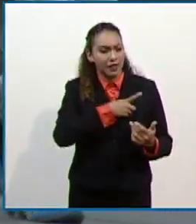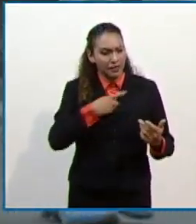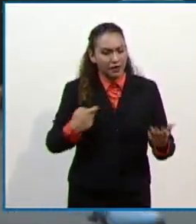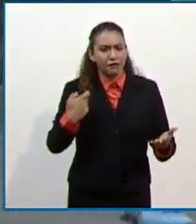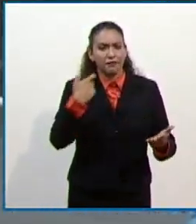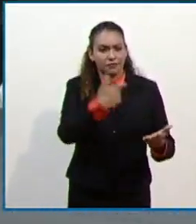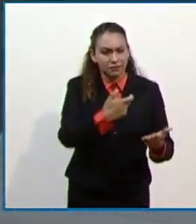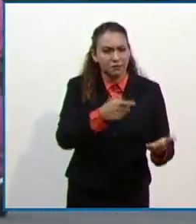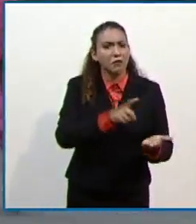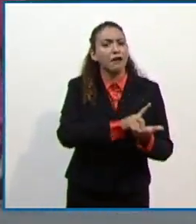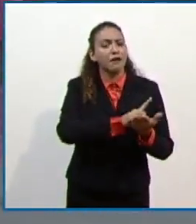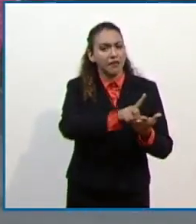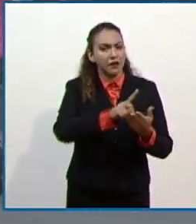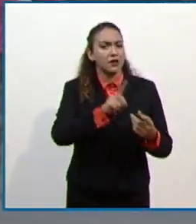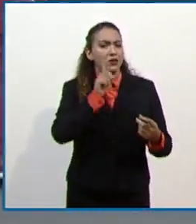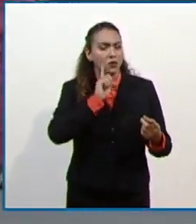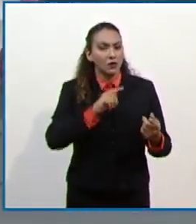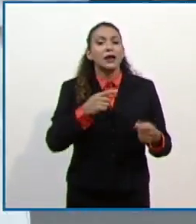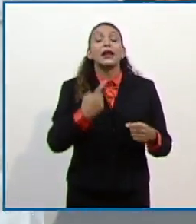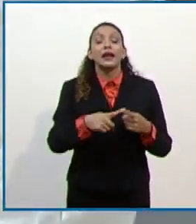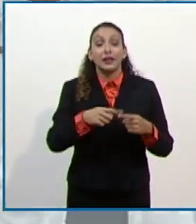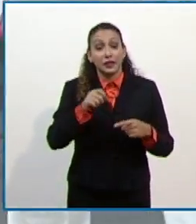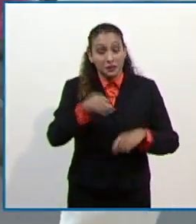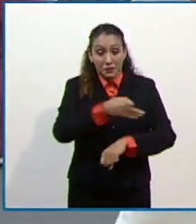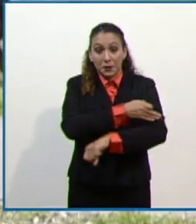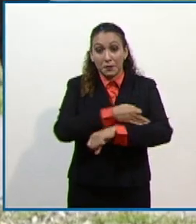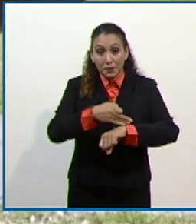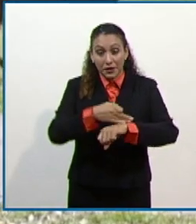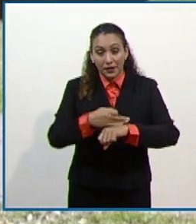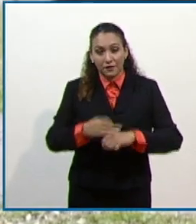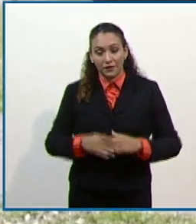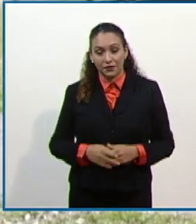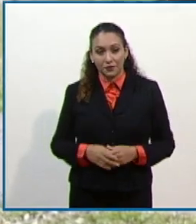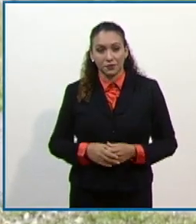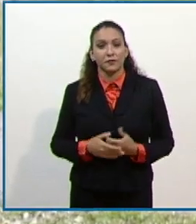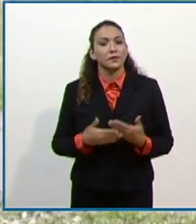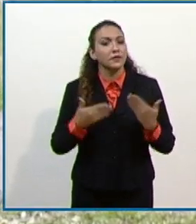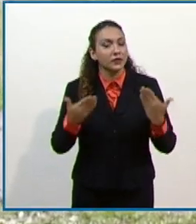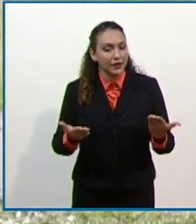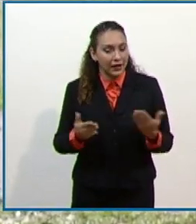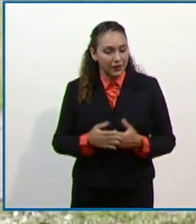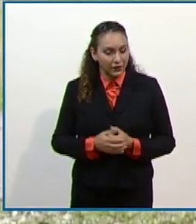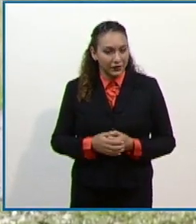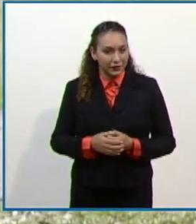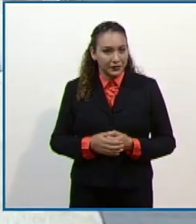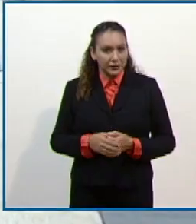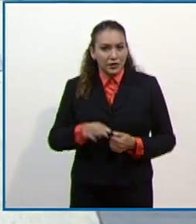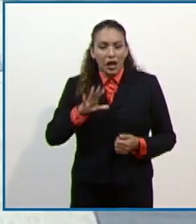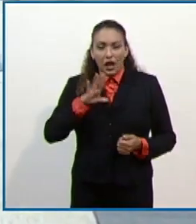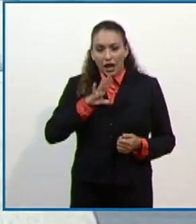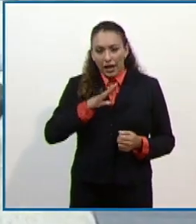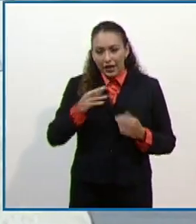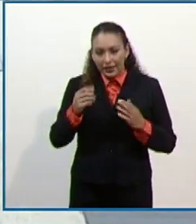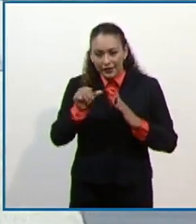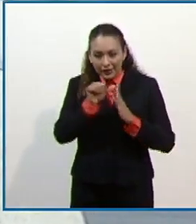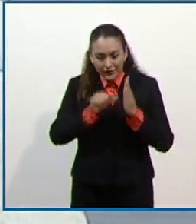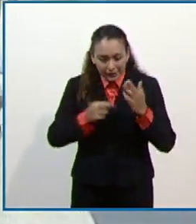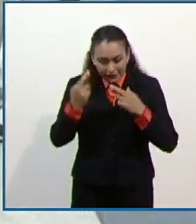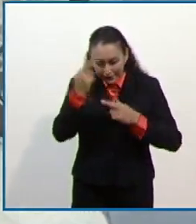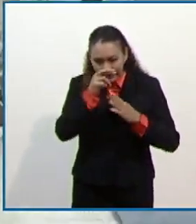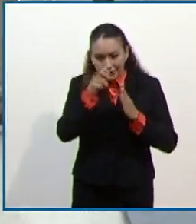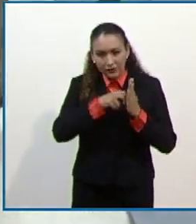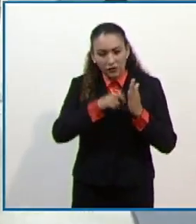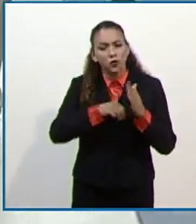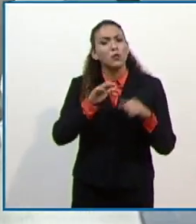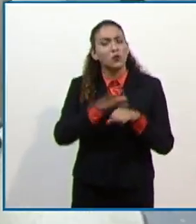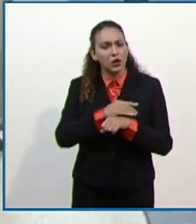concubina, esto es, de personas beneficiarias de la misma jerarquía. En estos casos, esta cláusula debe interpretarse con perspectiva